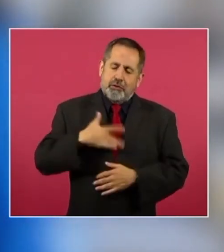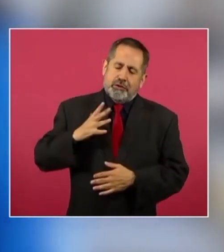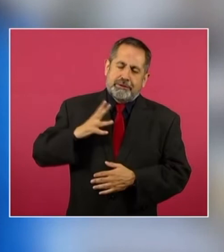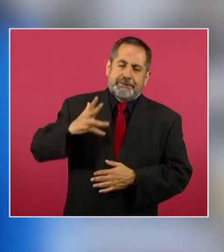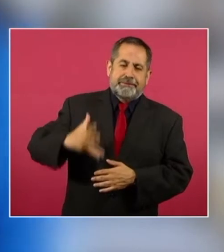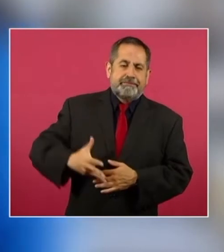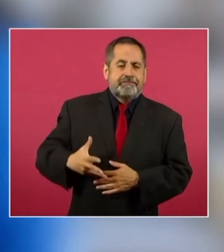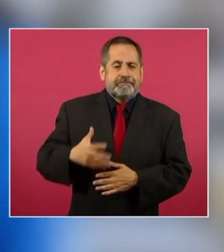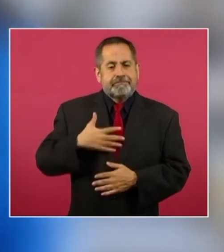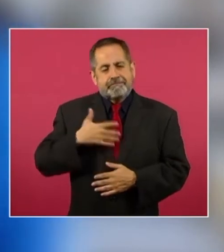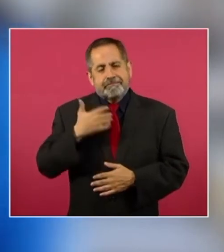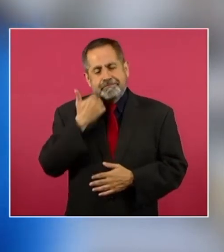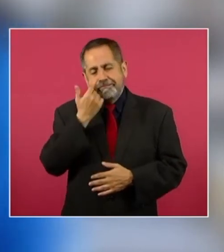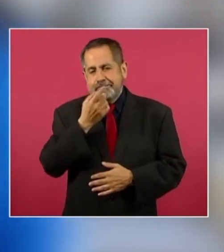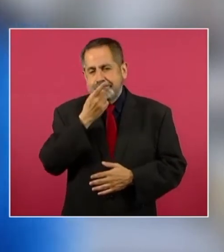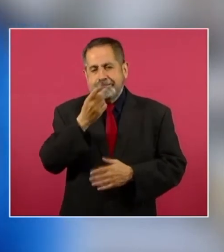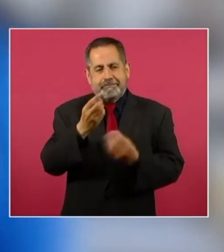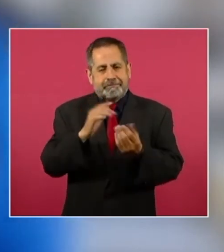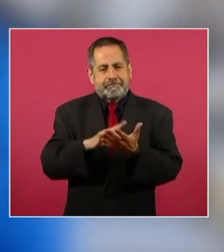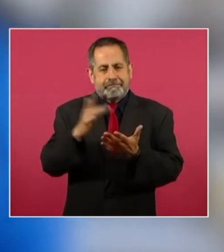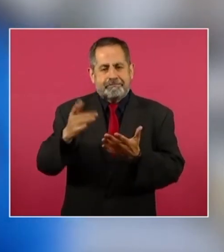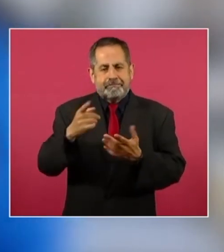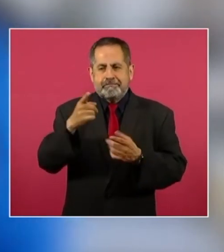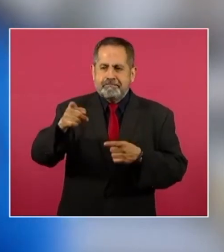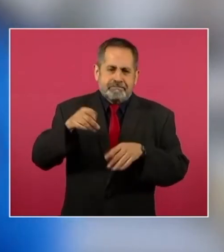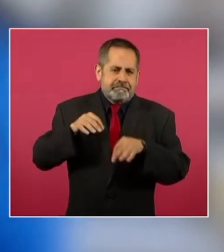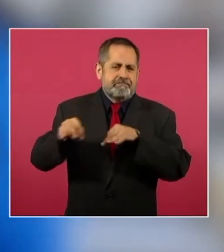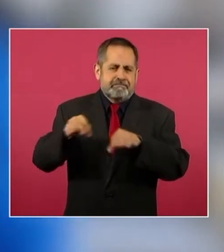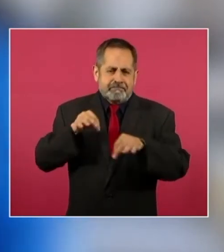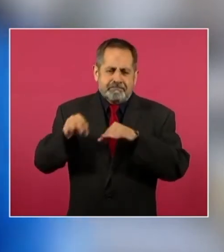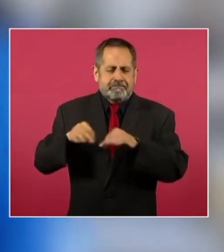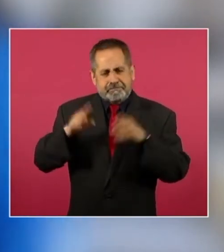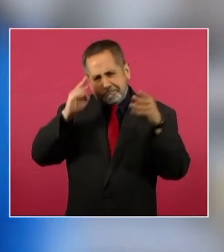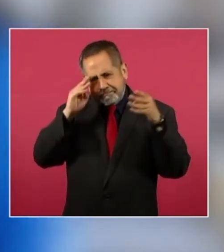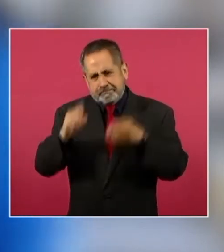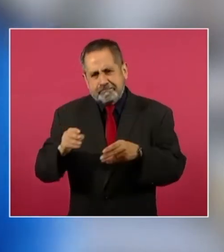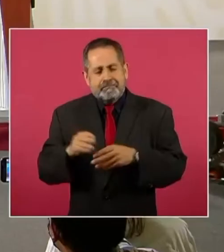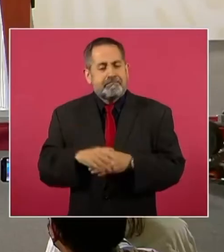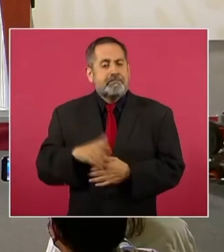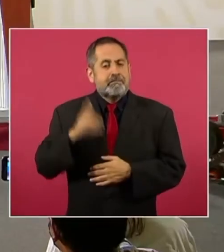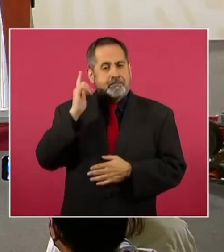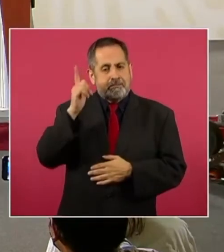y quería darle muchas gracias a usted por todo su trabajo que ha hecho y espero